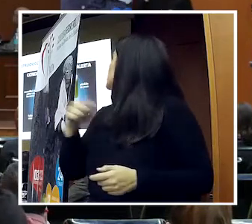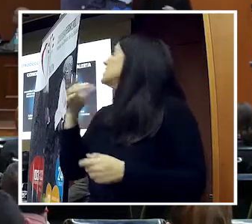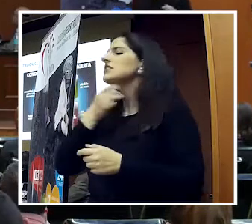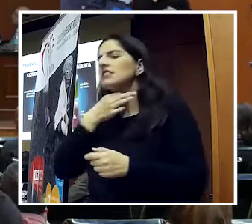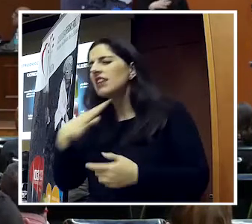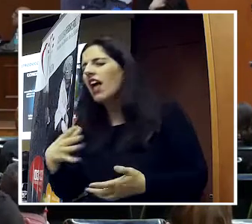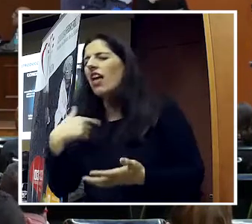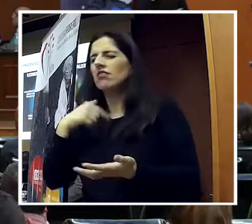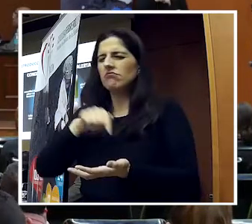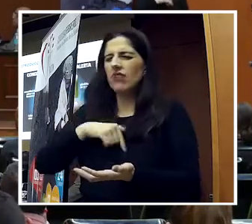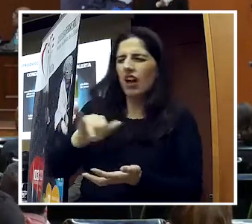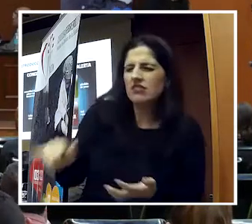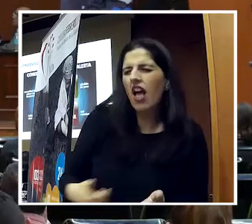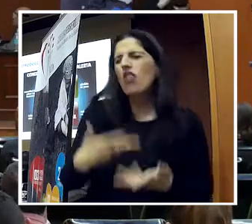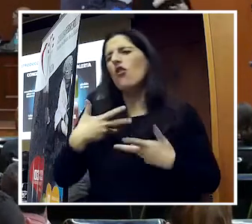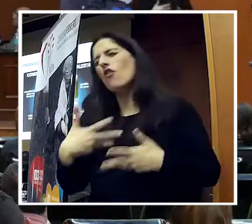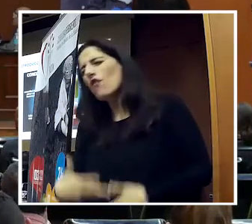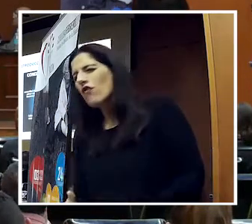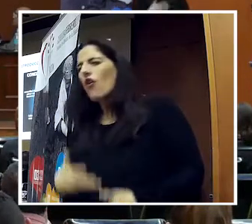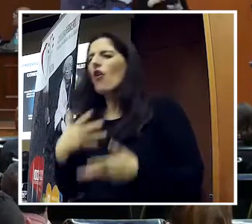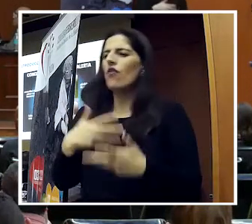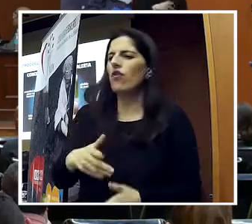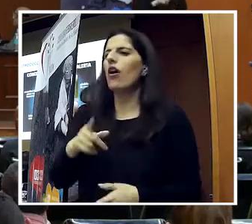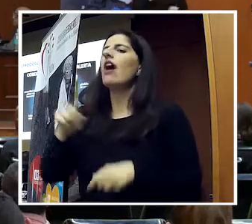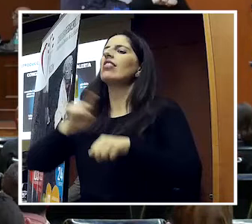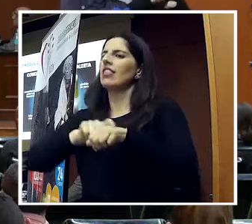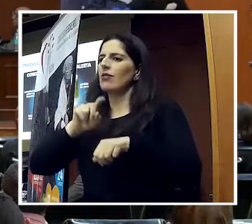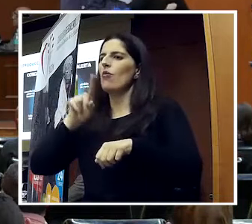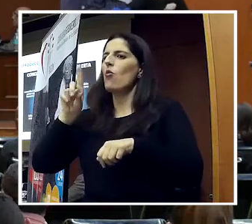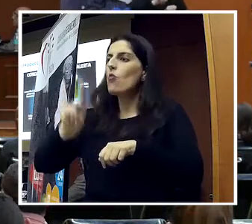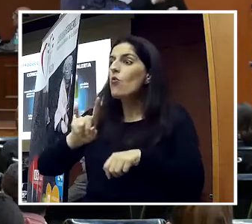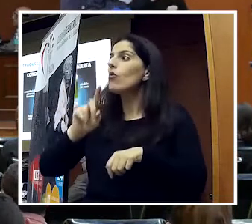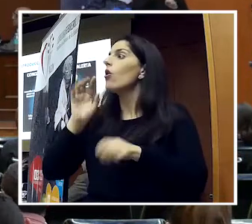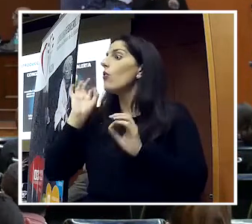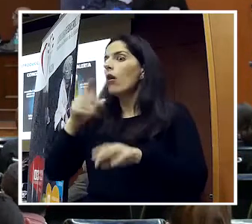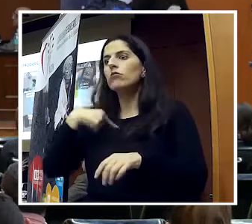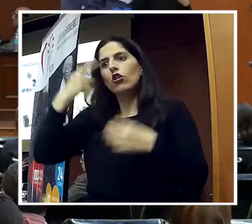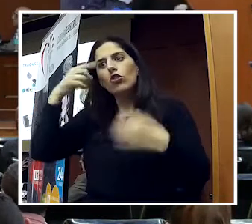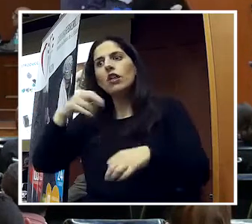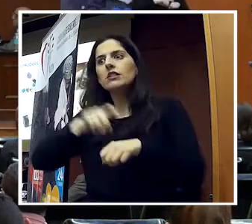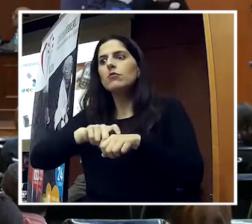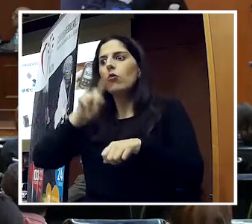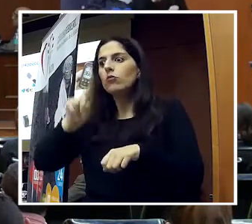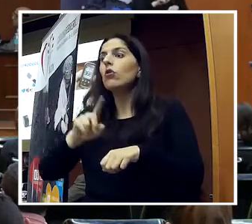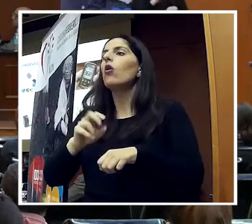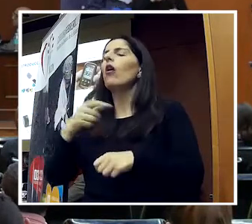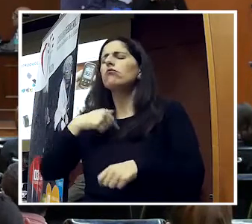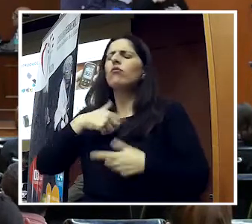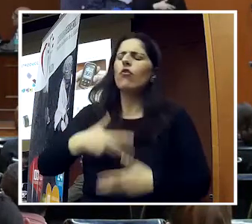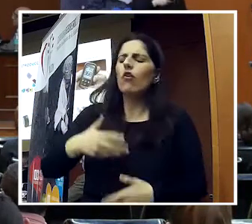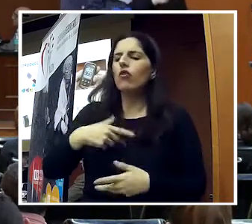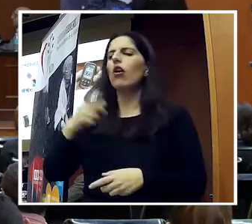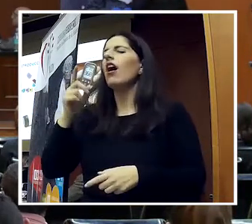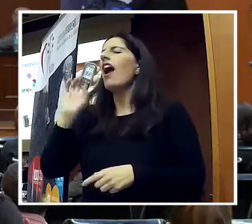mucho. Esto ocurre habitualmente como la forma inicial de una diabetes tipo 1, de una persona que no lo sabe. Pero en una diabetes tipo 2 no suelen ser